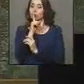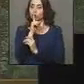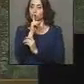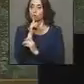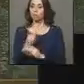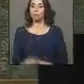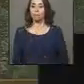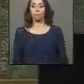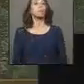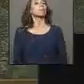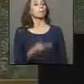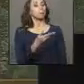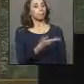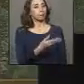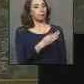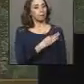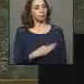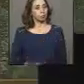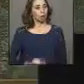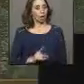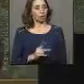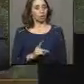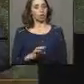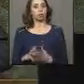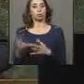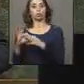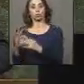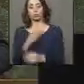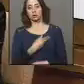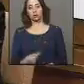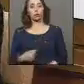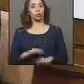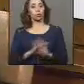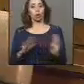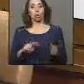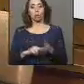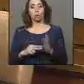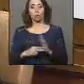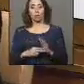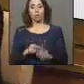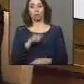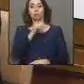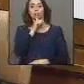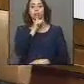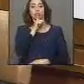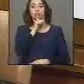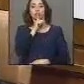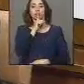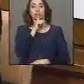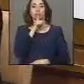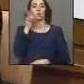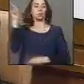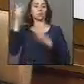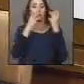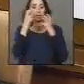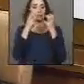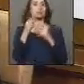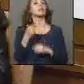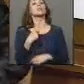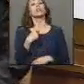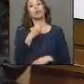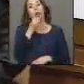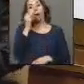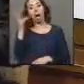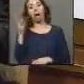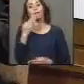silencio. Puede seguir, diputado Andrade. Muchísimas gracias, presidente. No tengo inconveniente en quedarme callado cuando hay que hacerlo. Lo que quiero sí